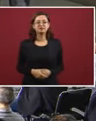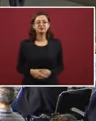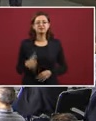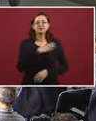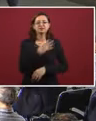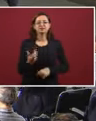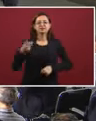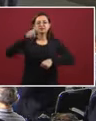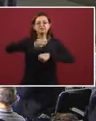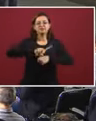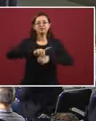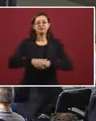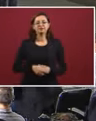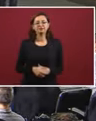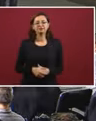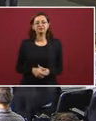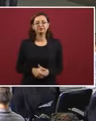días. Buenos días.